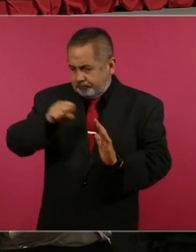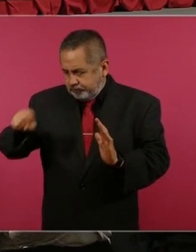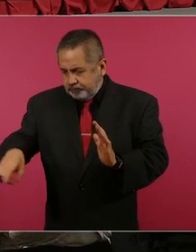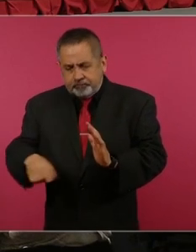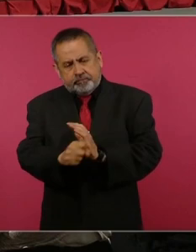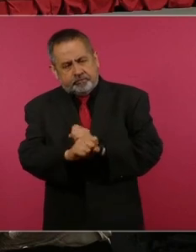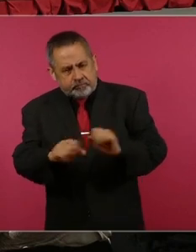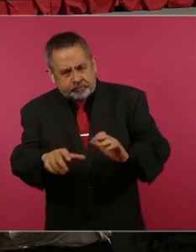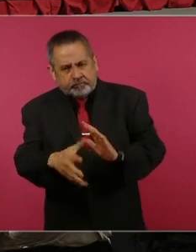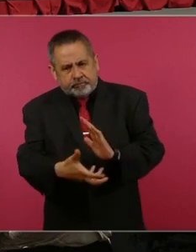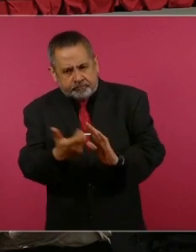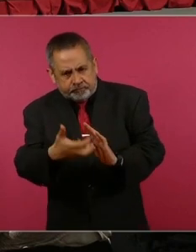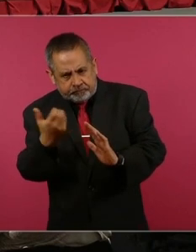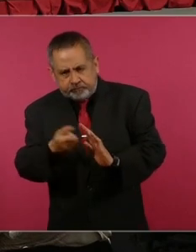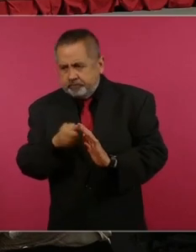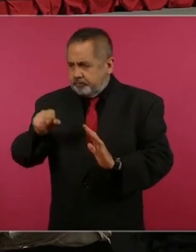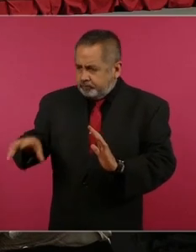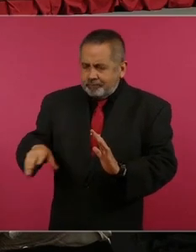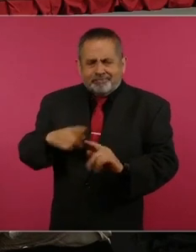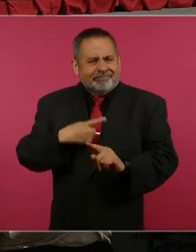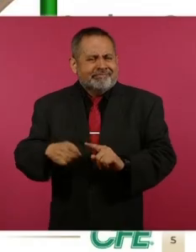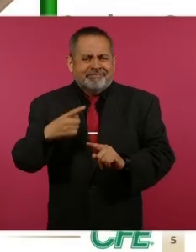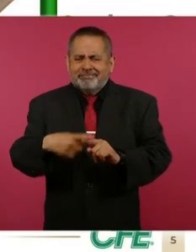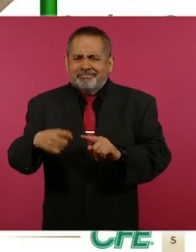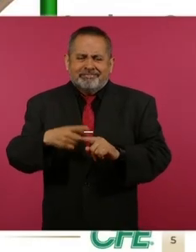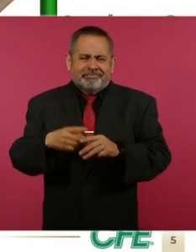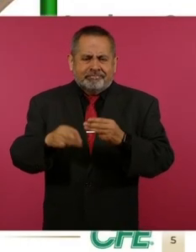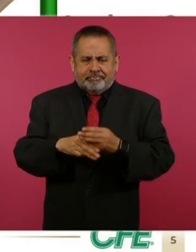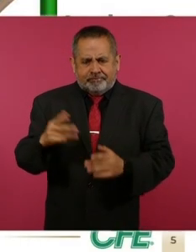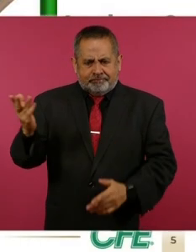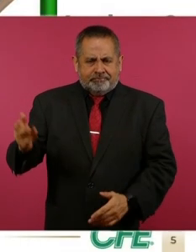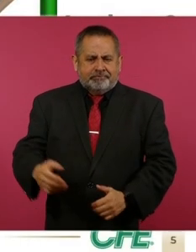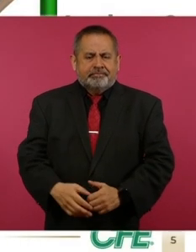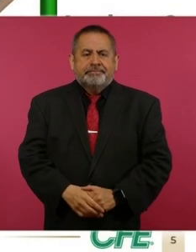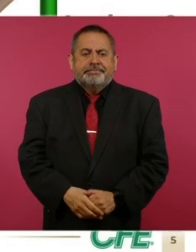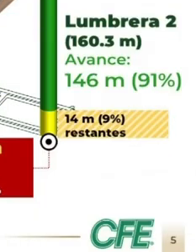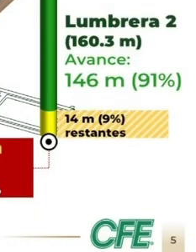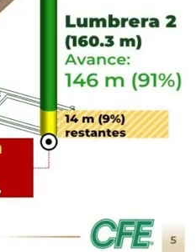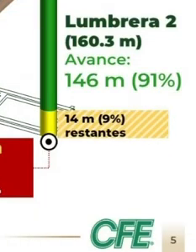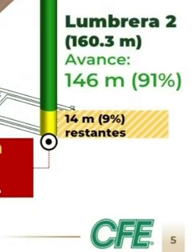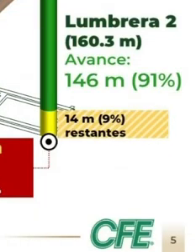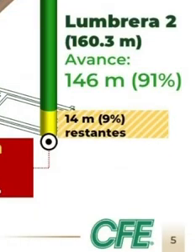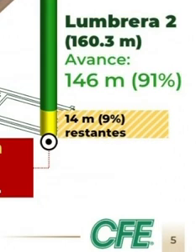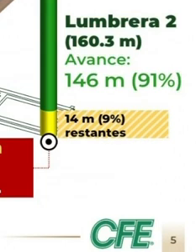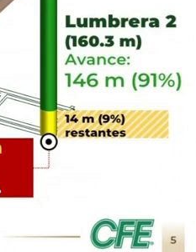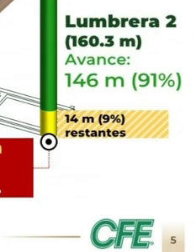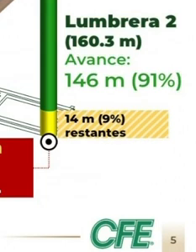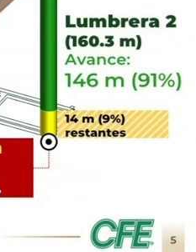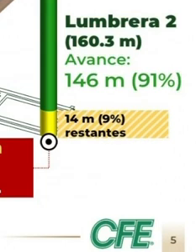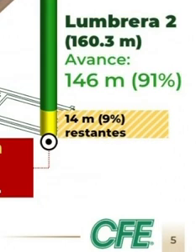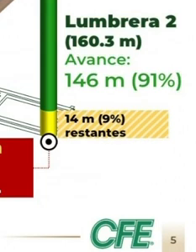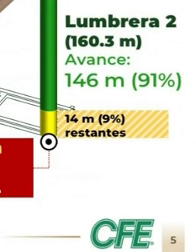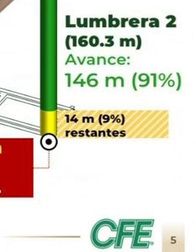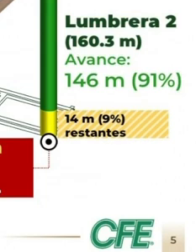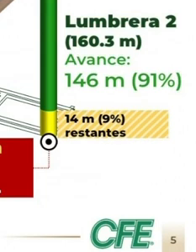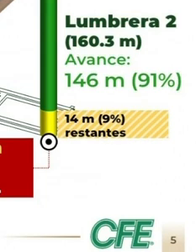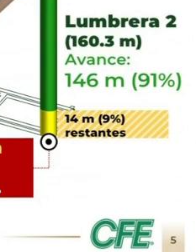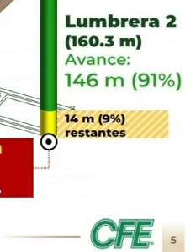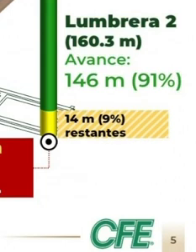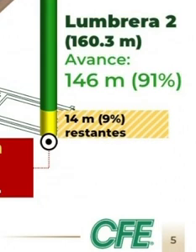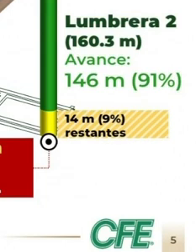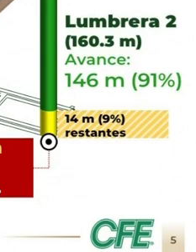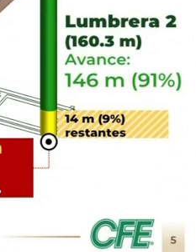sacar la rezaga, la gran cantidad de material que se tiene que ir sacando. En la lumbrera 1, ¿verdad?, que es donde estamos más